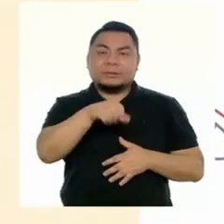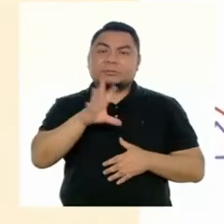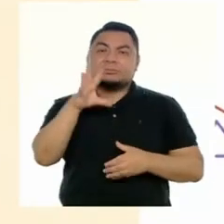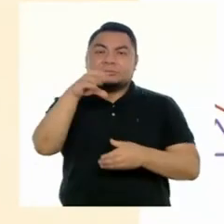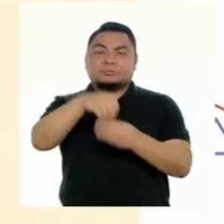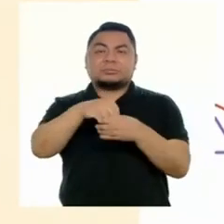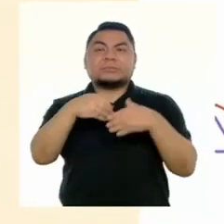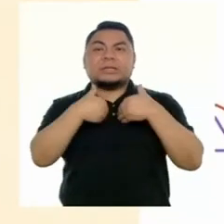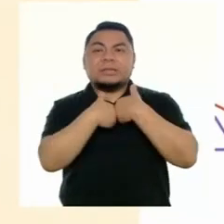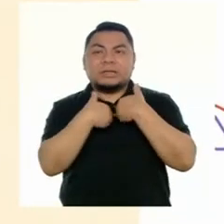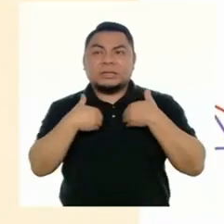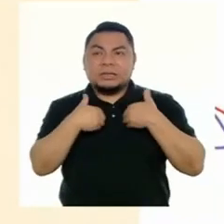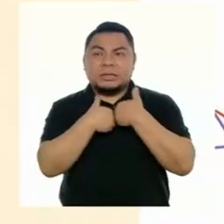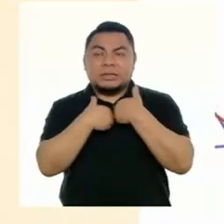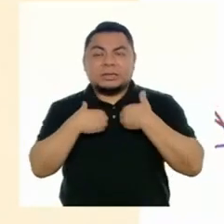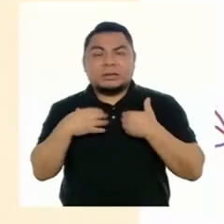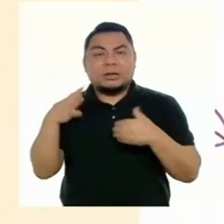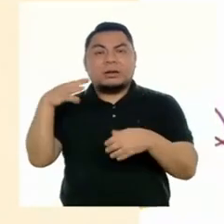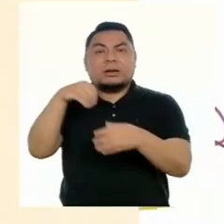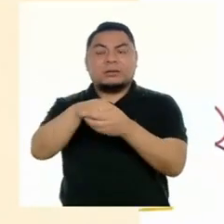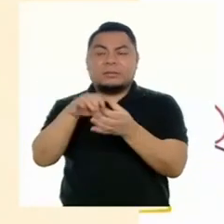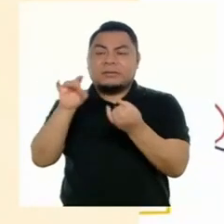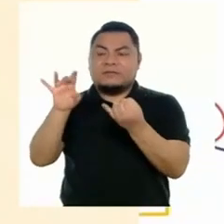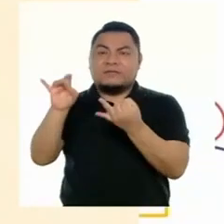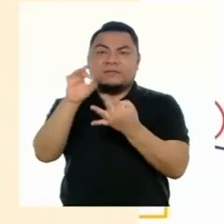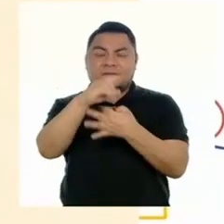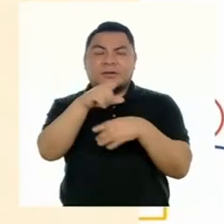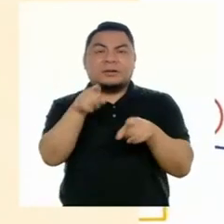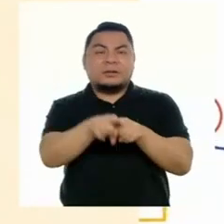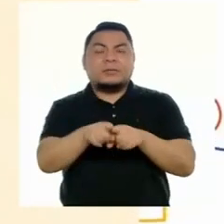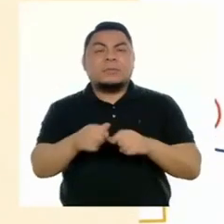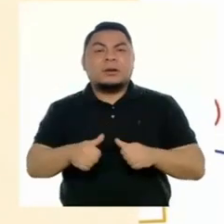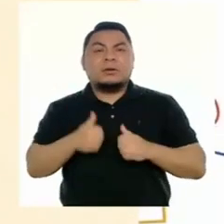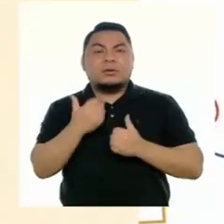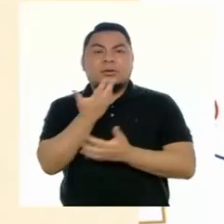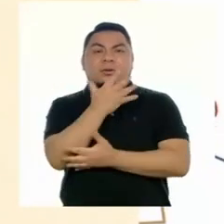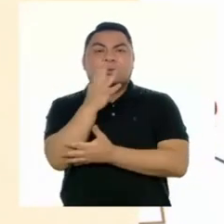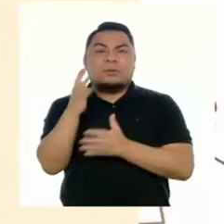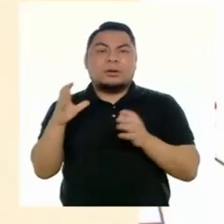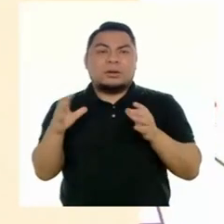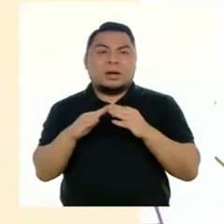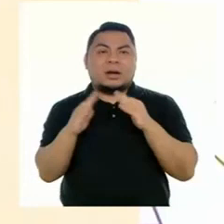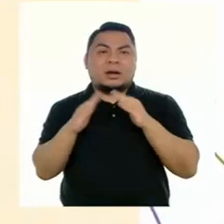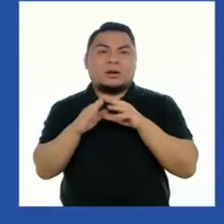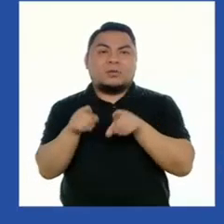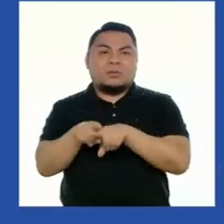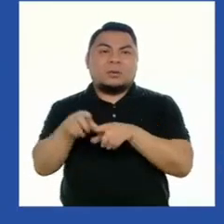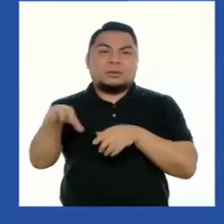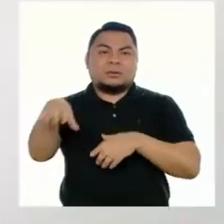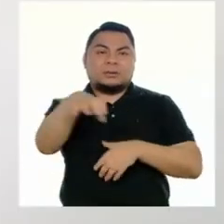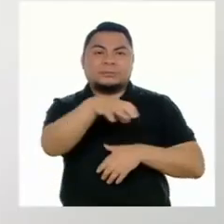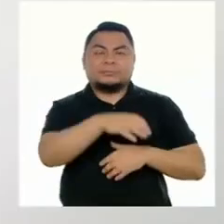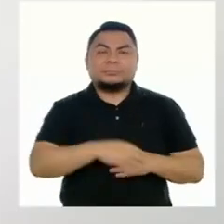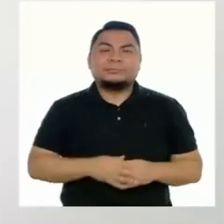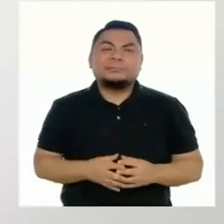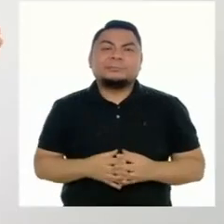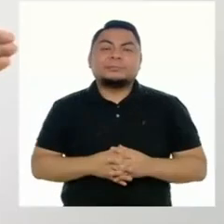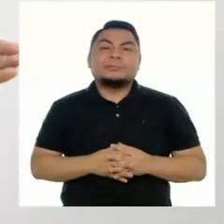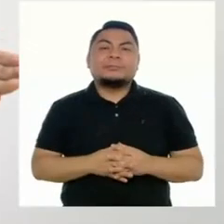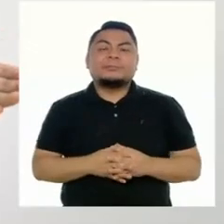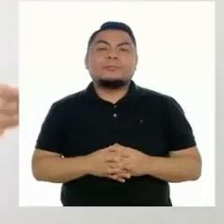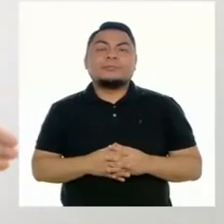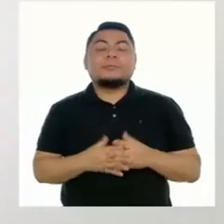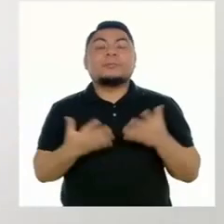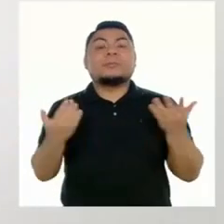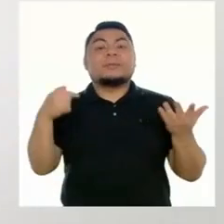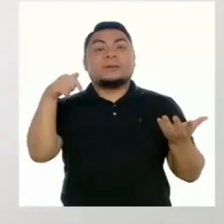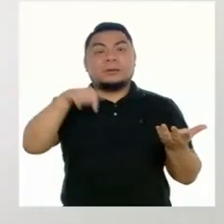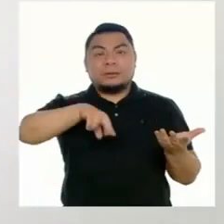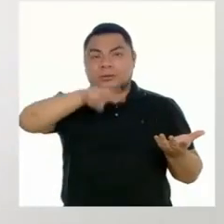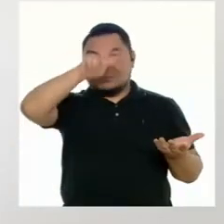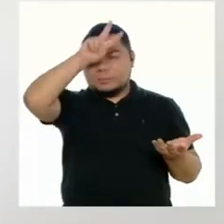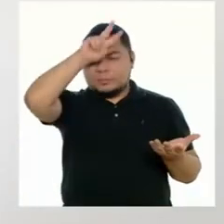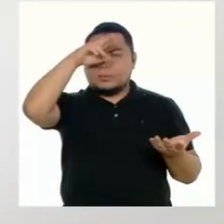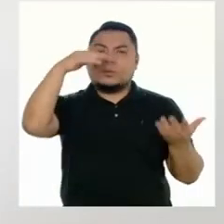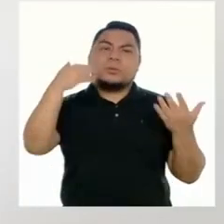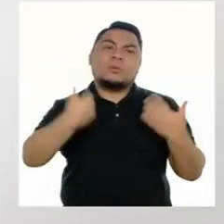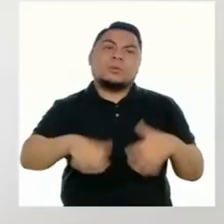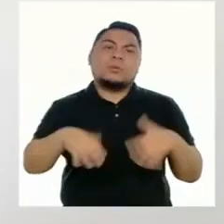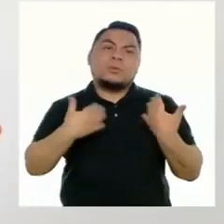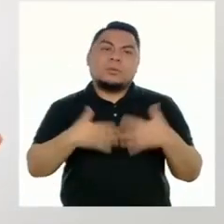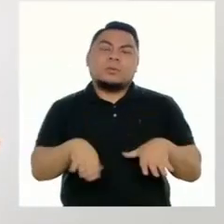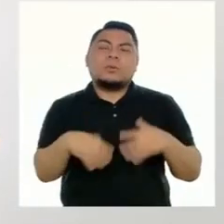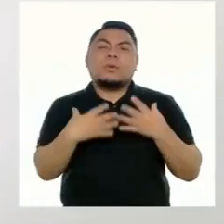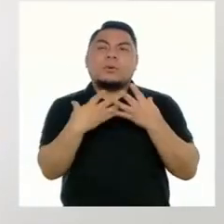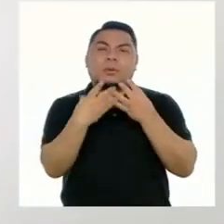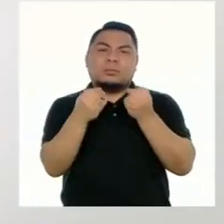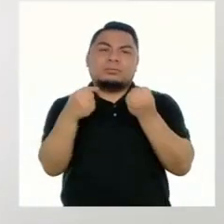especie, entre las especies y de los ecosistemas. Y el Perú es un país definido